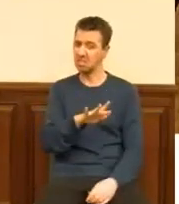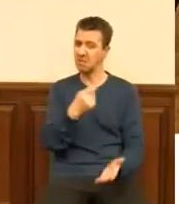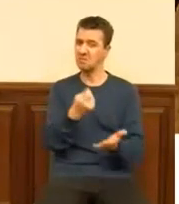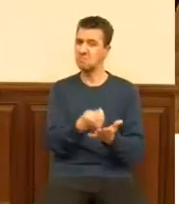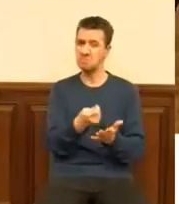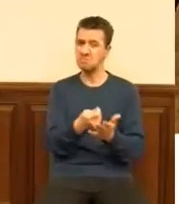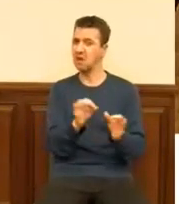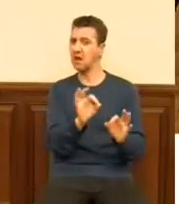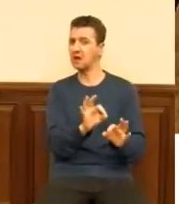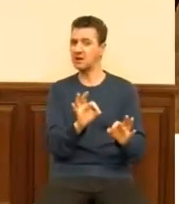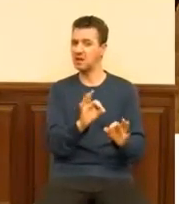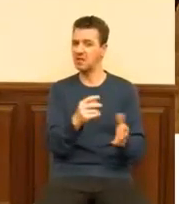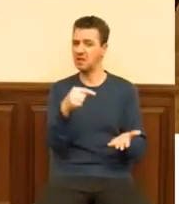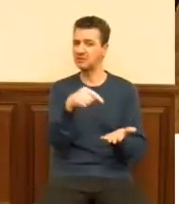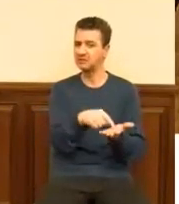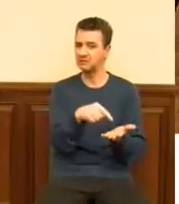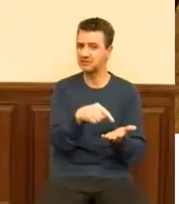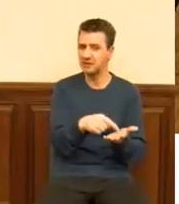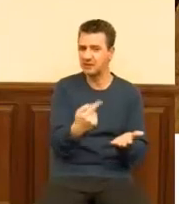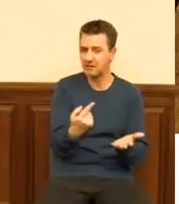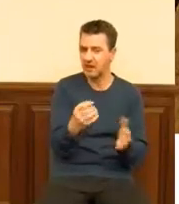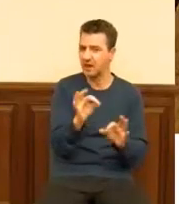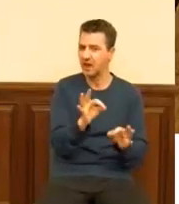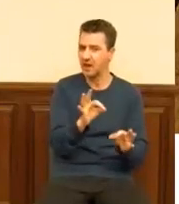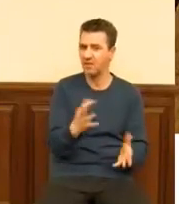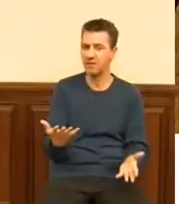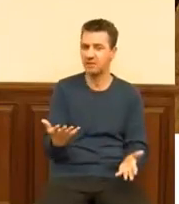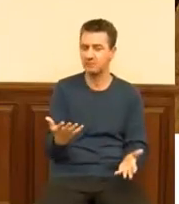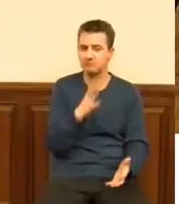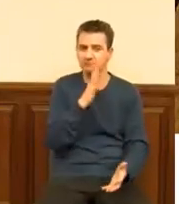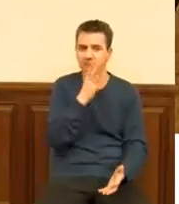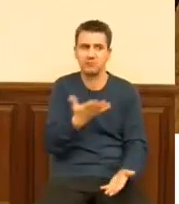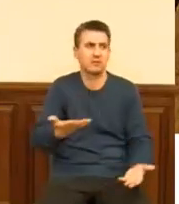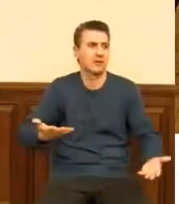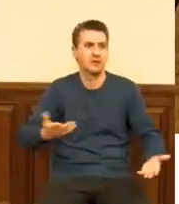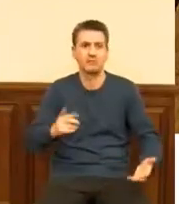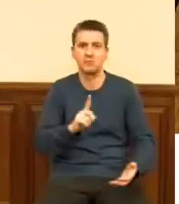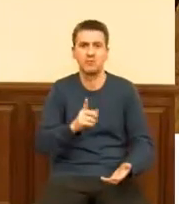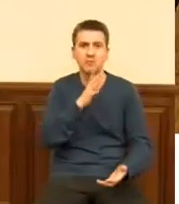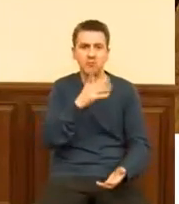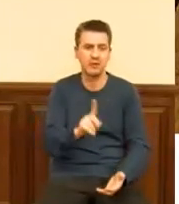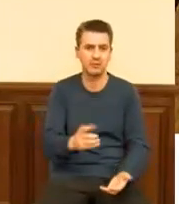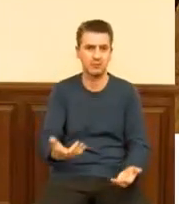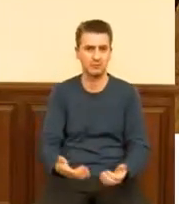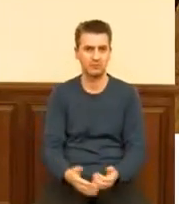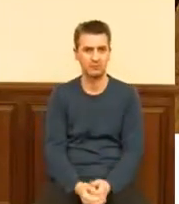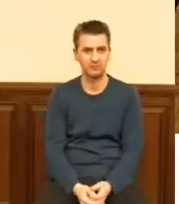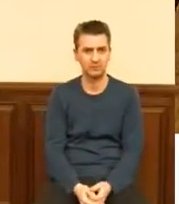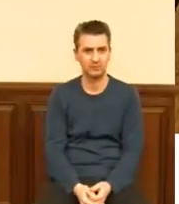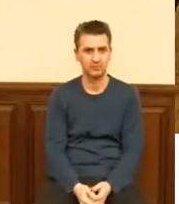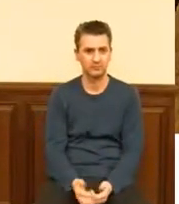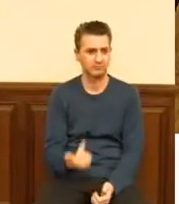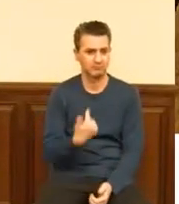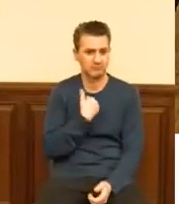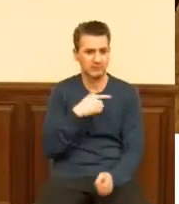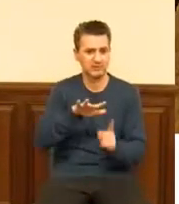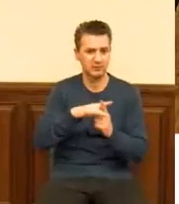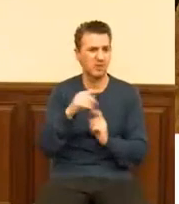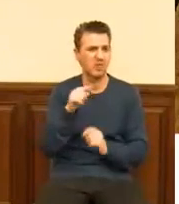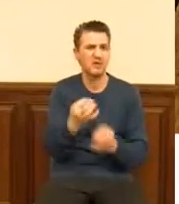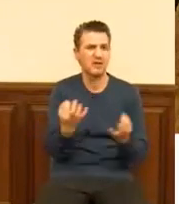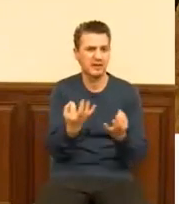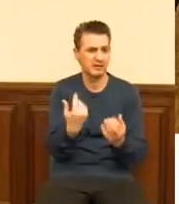pagar una tasa porque, pues no sé por qué, porque no entiendo qué pasa con esta situación,